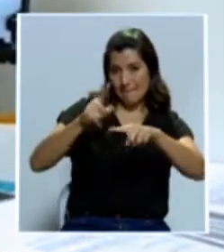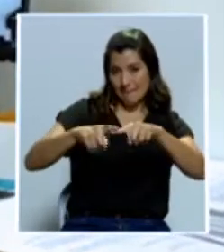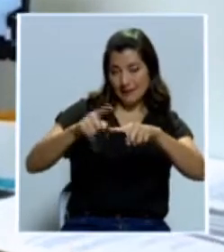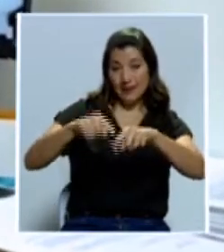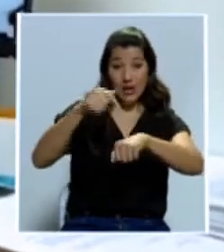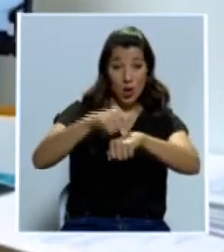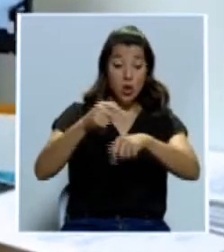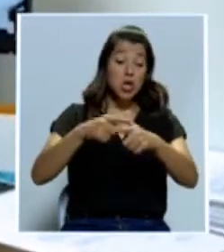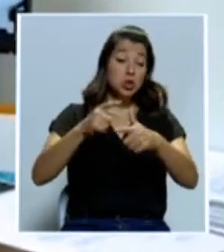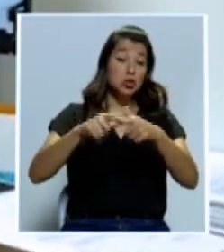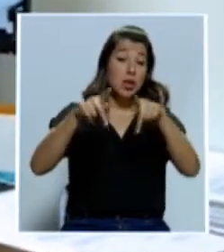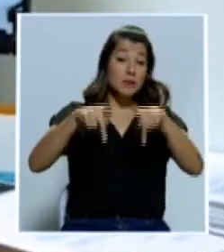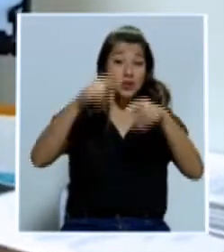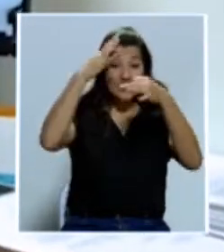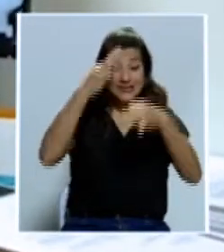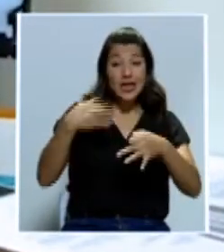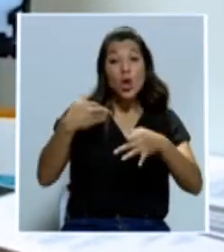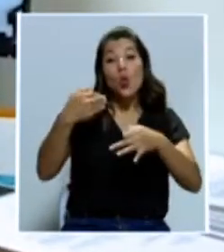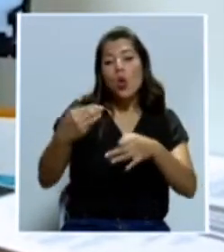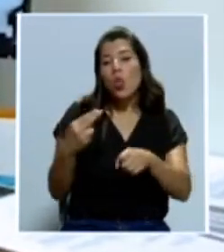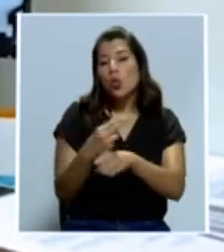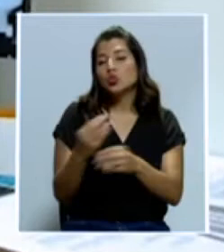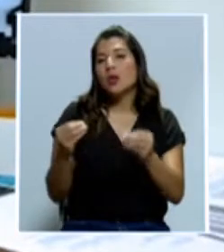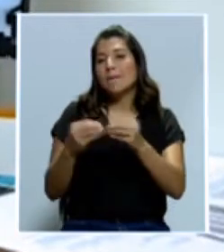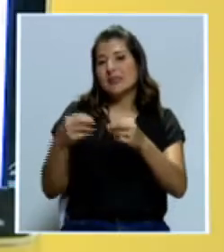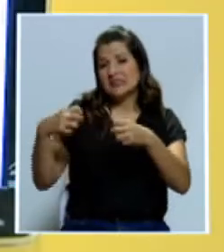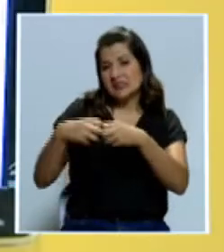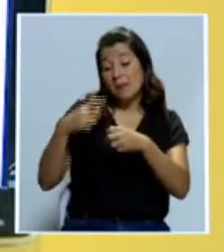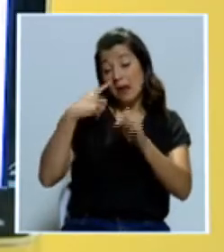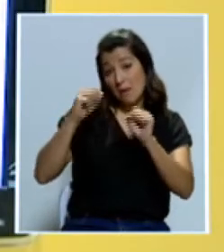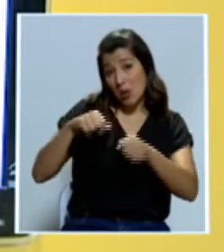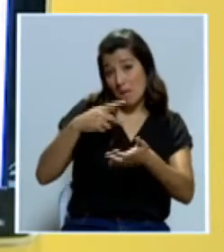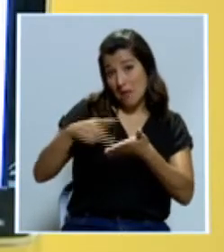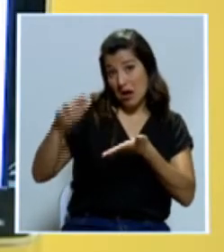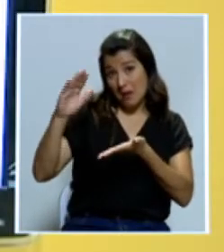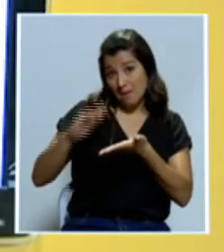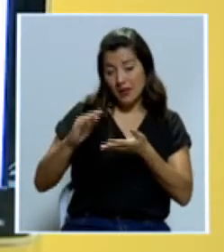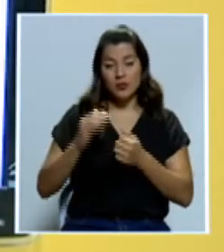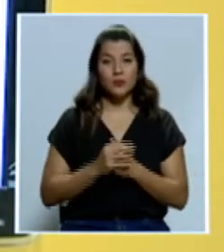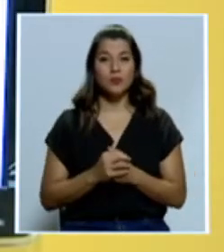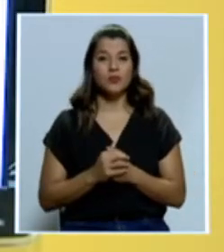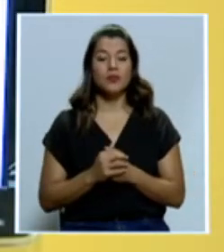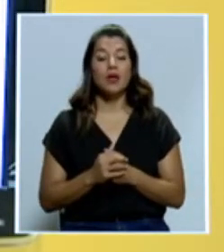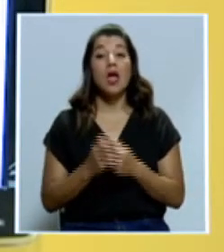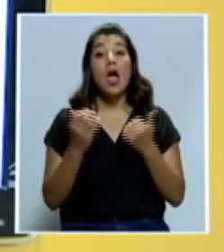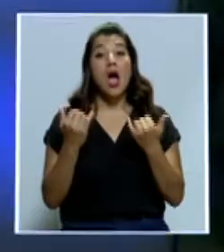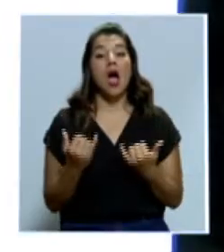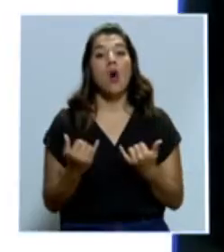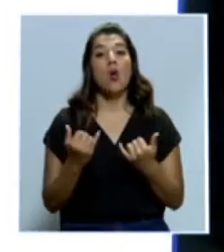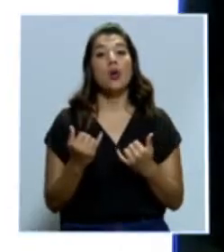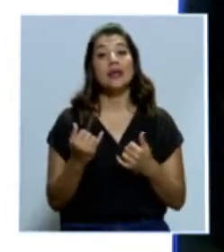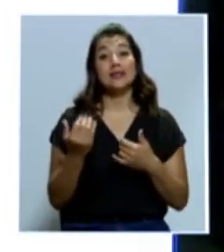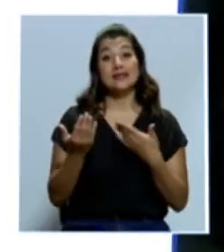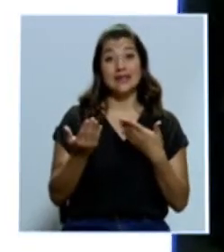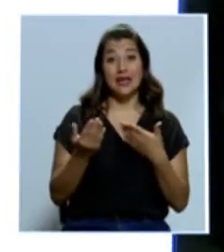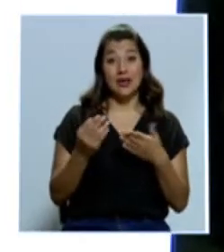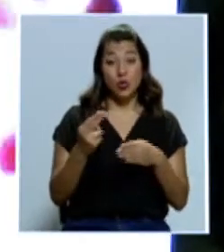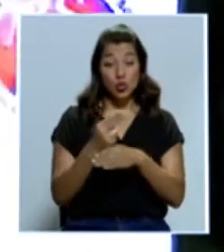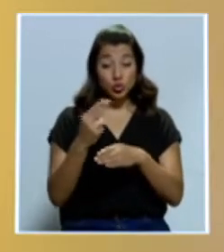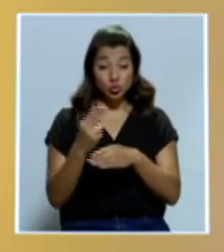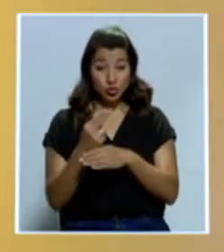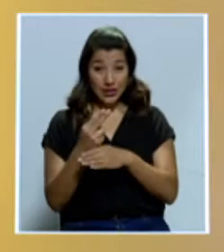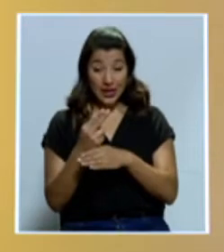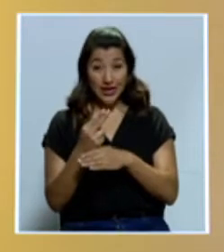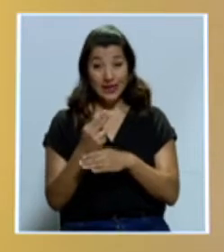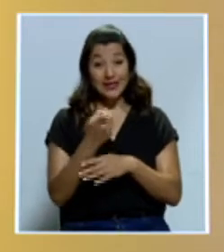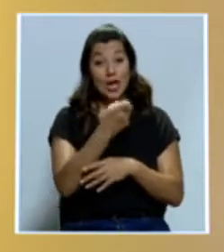estar propiciando un ahorro en su facturación mensual. El traslado de consumo de energía eléctrica al horario nocturno, es decir,